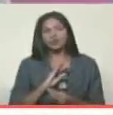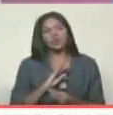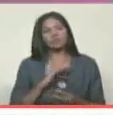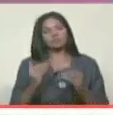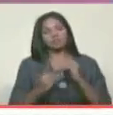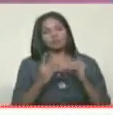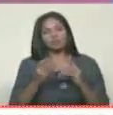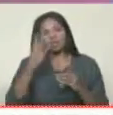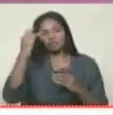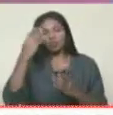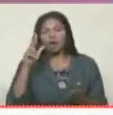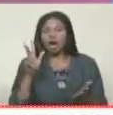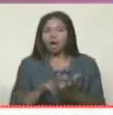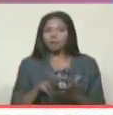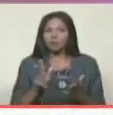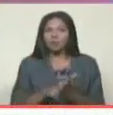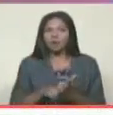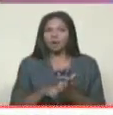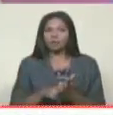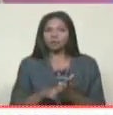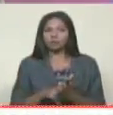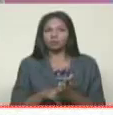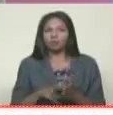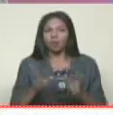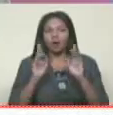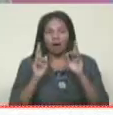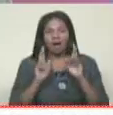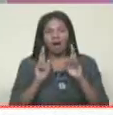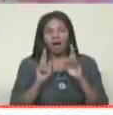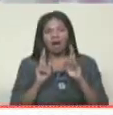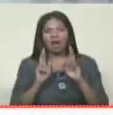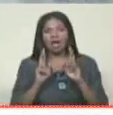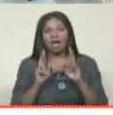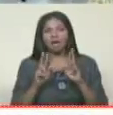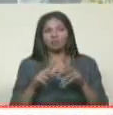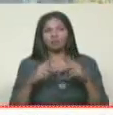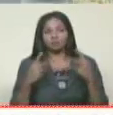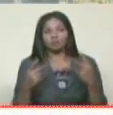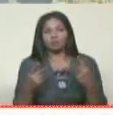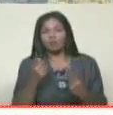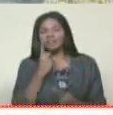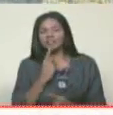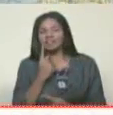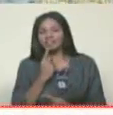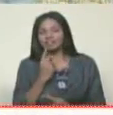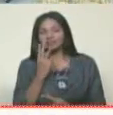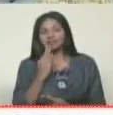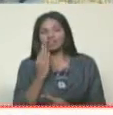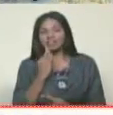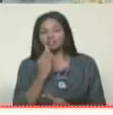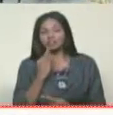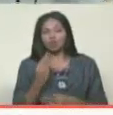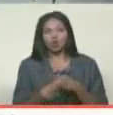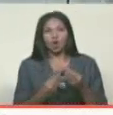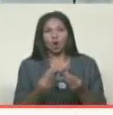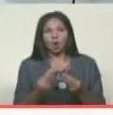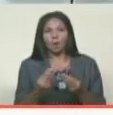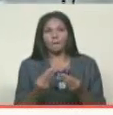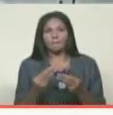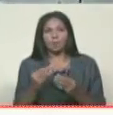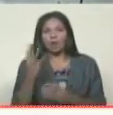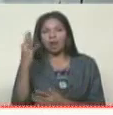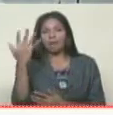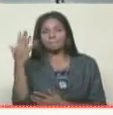Dios mediante, aprobado el expediente de la tradición venezolana conocida como la